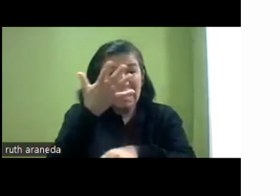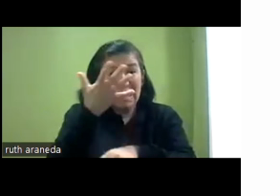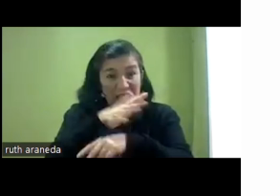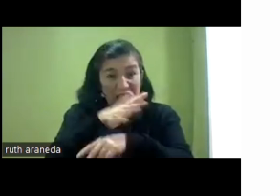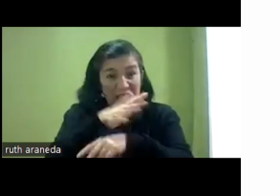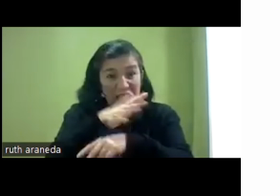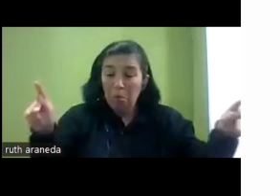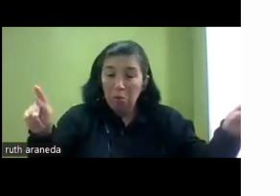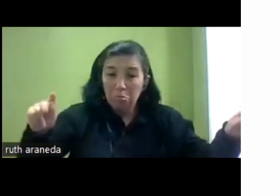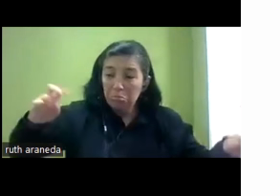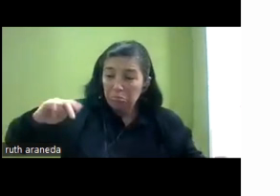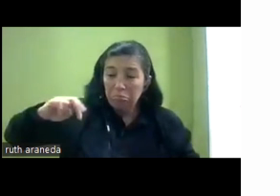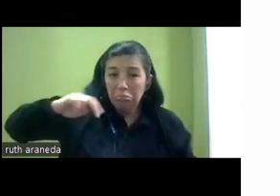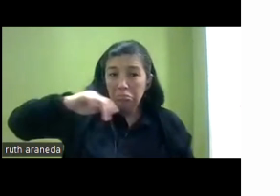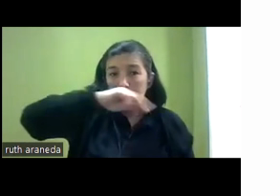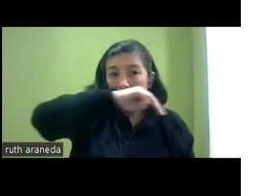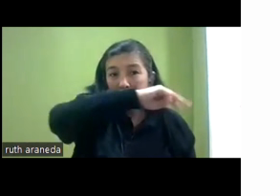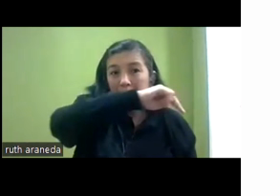abarcable. Eh,